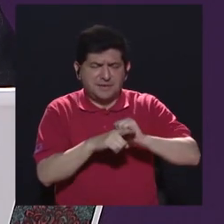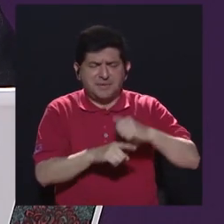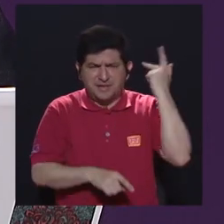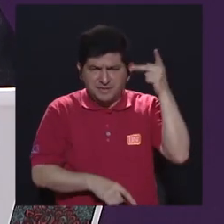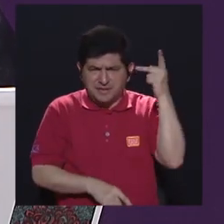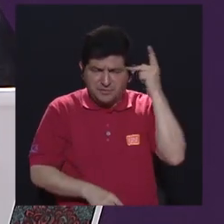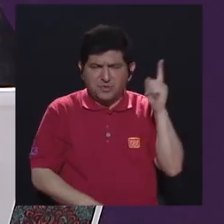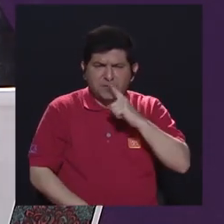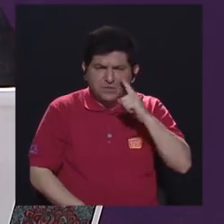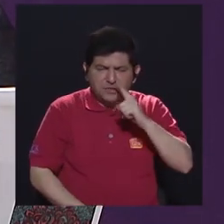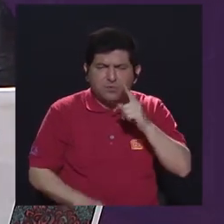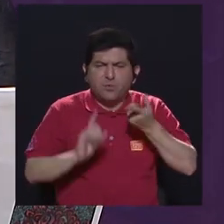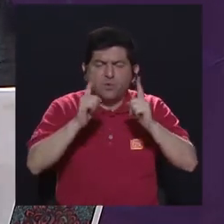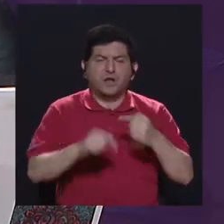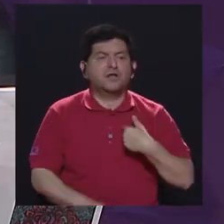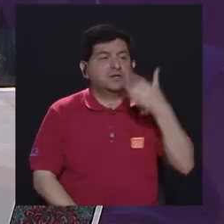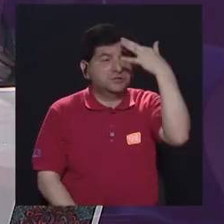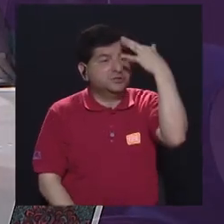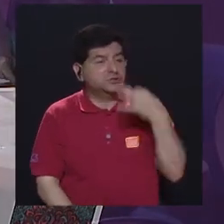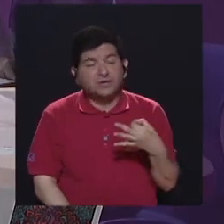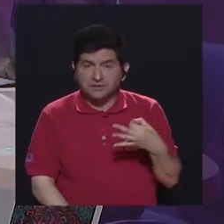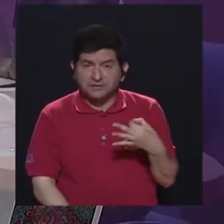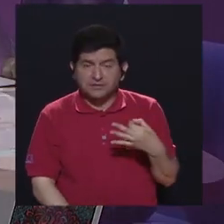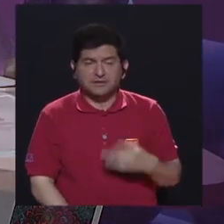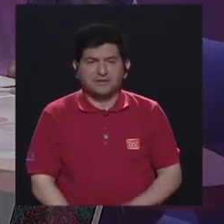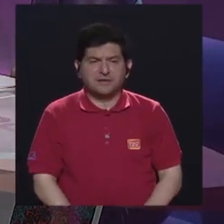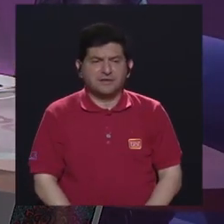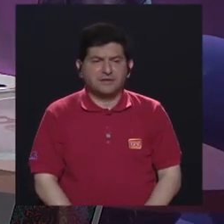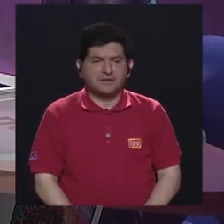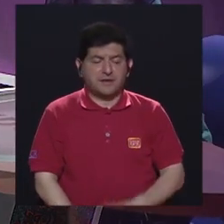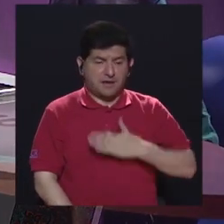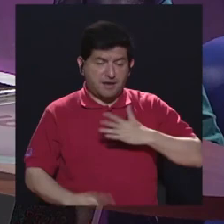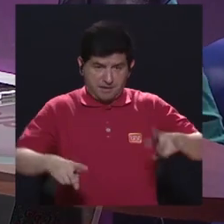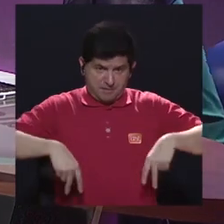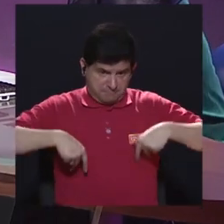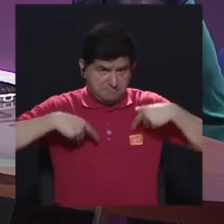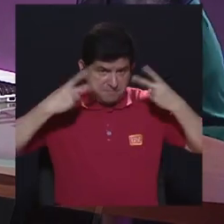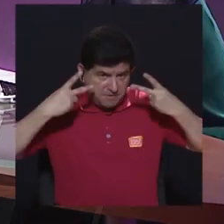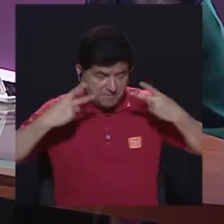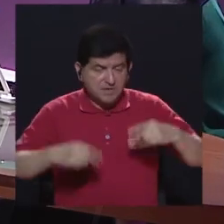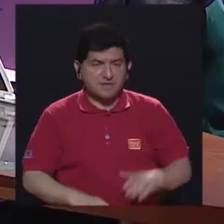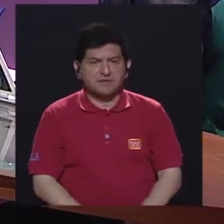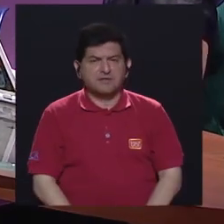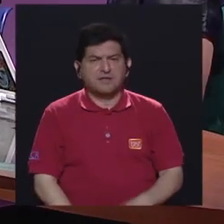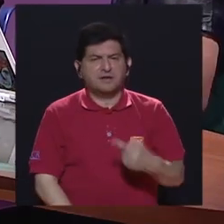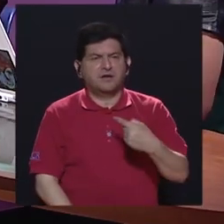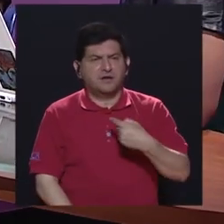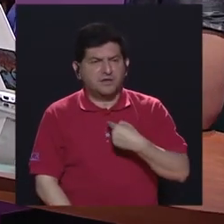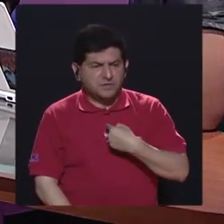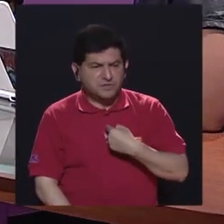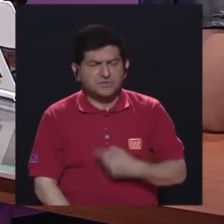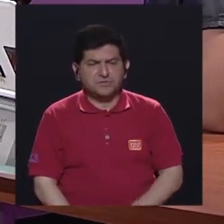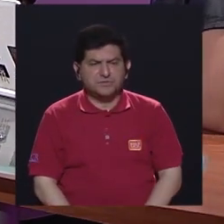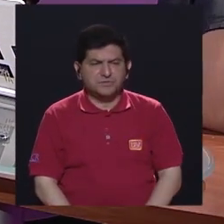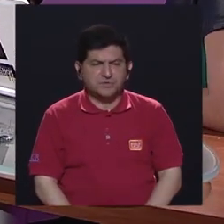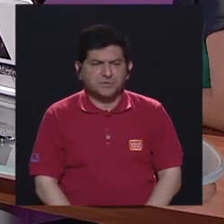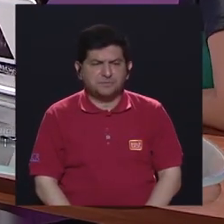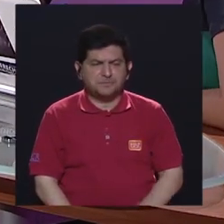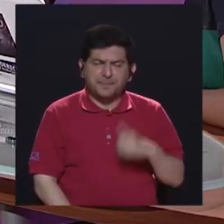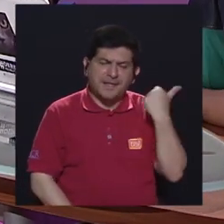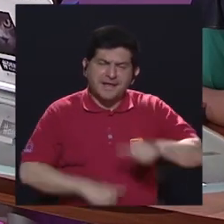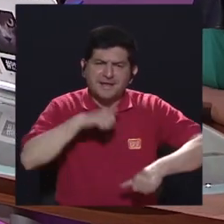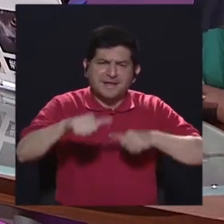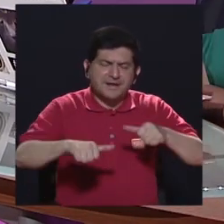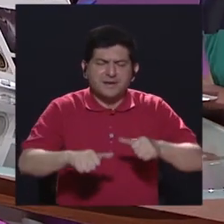prostitución. Yo creería, digamos, como que en el transcurso de mi vida he ido, el feminismo ha sido pues